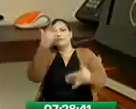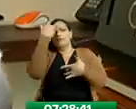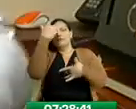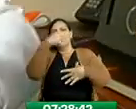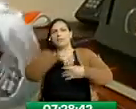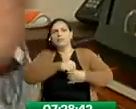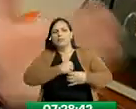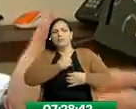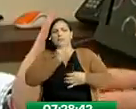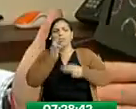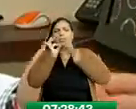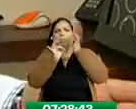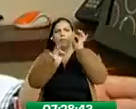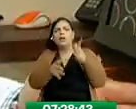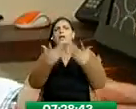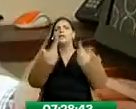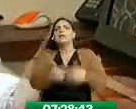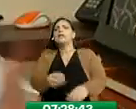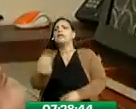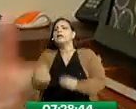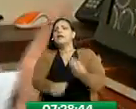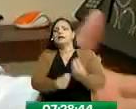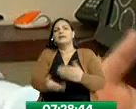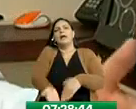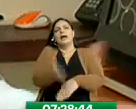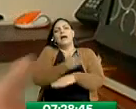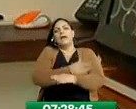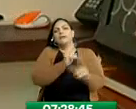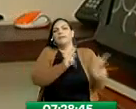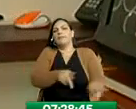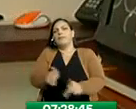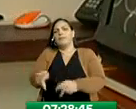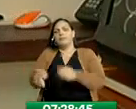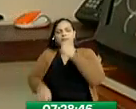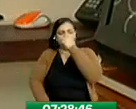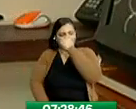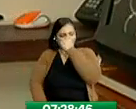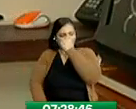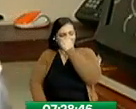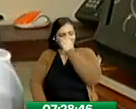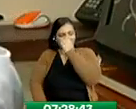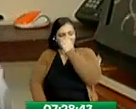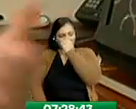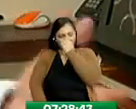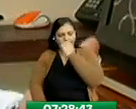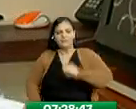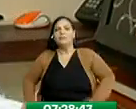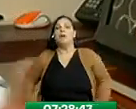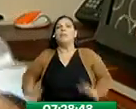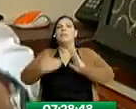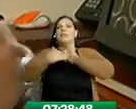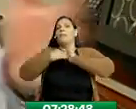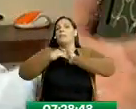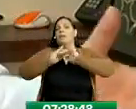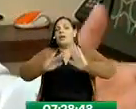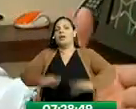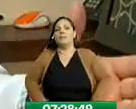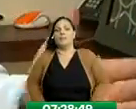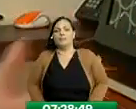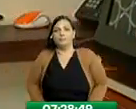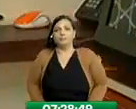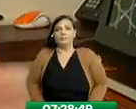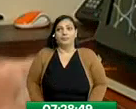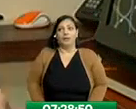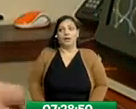momento llega a salir de las fronteras, llega a pasar a otros continentes, llega a afectar otras ciudades